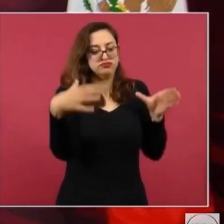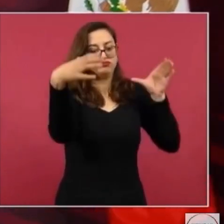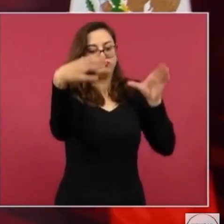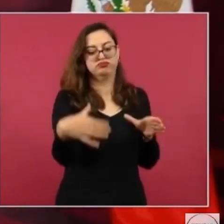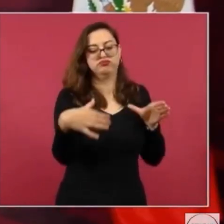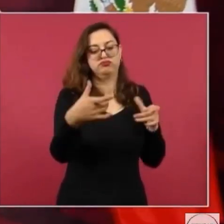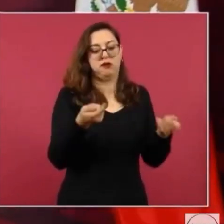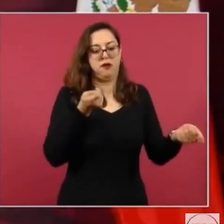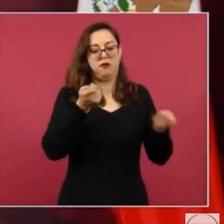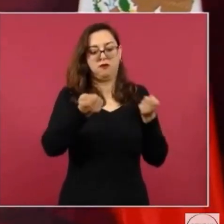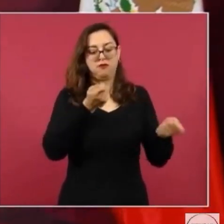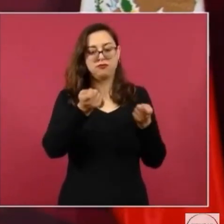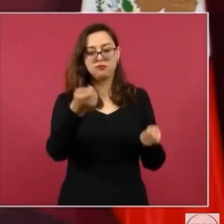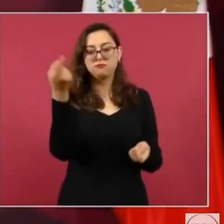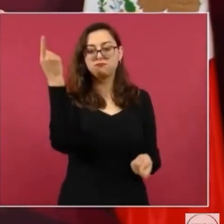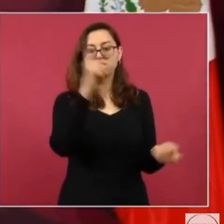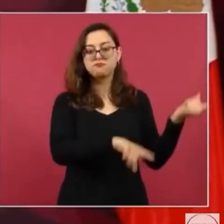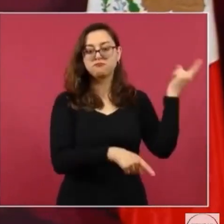Y entonces, como